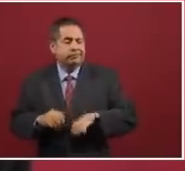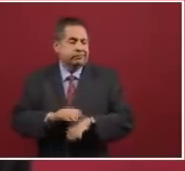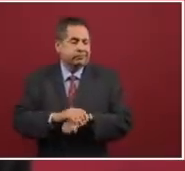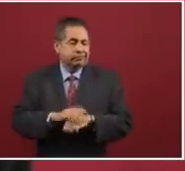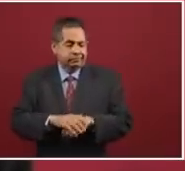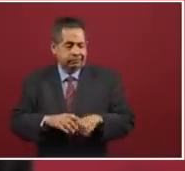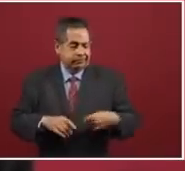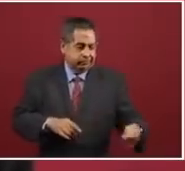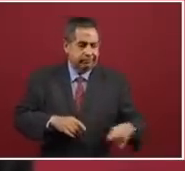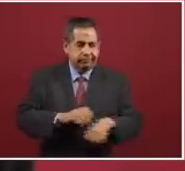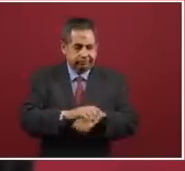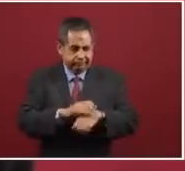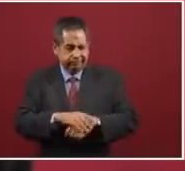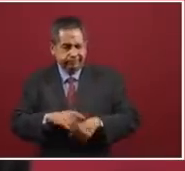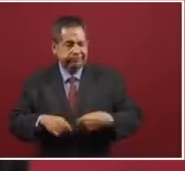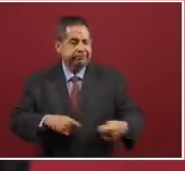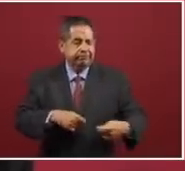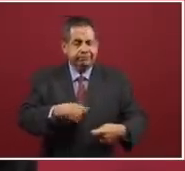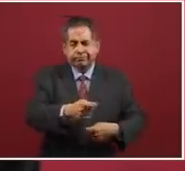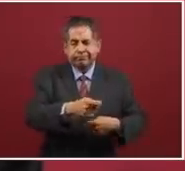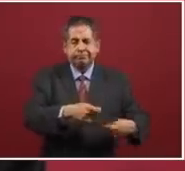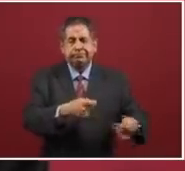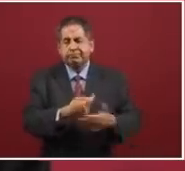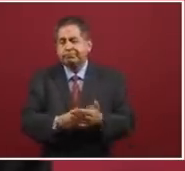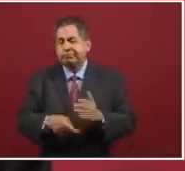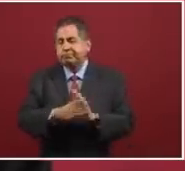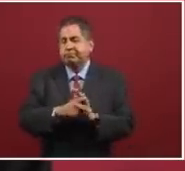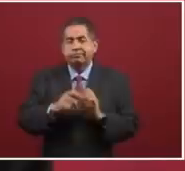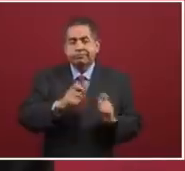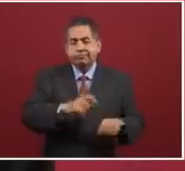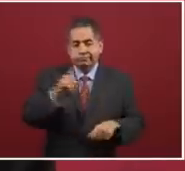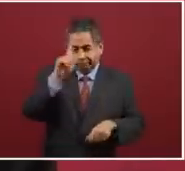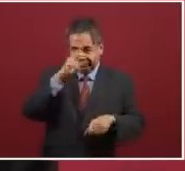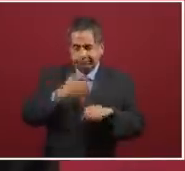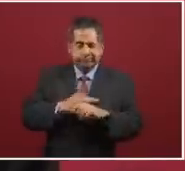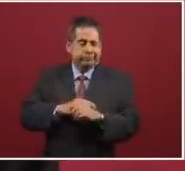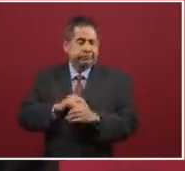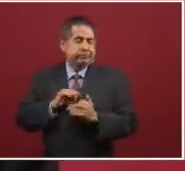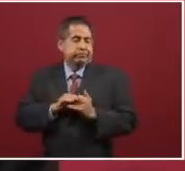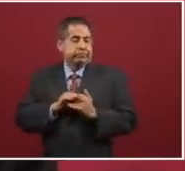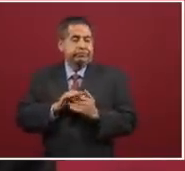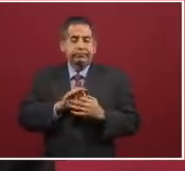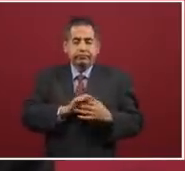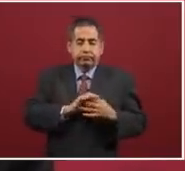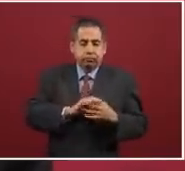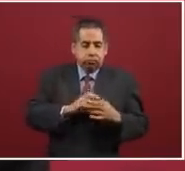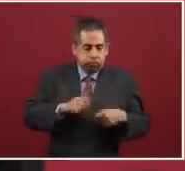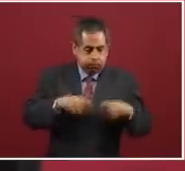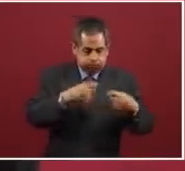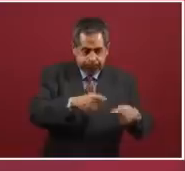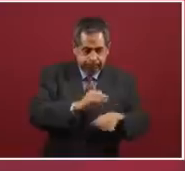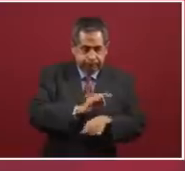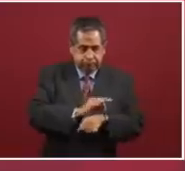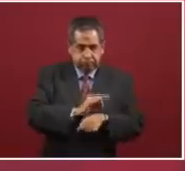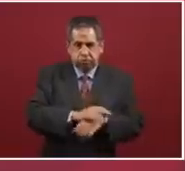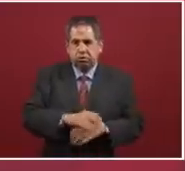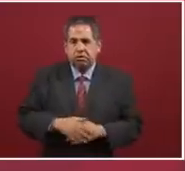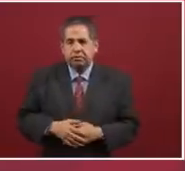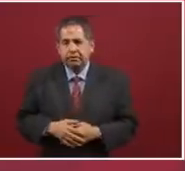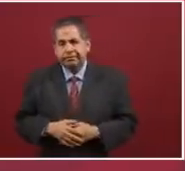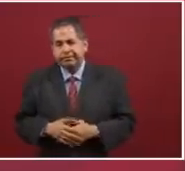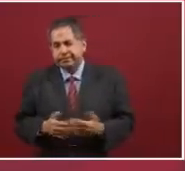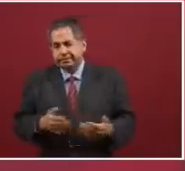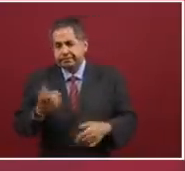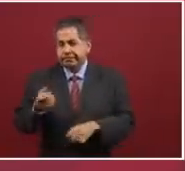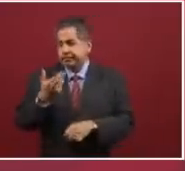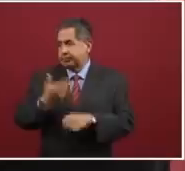amigos, a los cercanos, a secretarios,